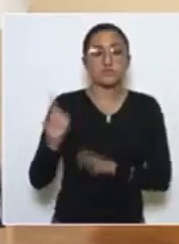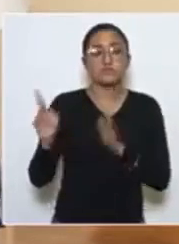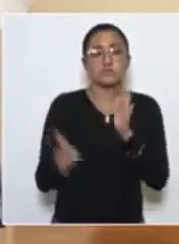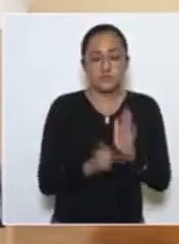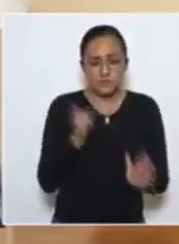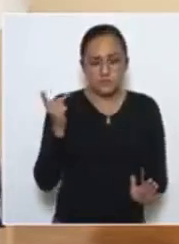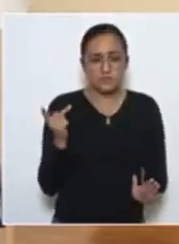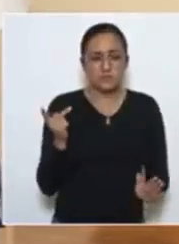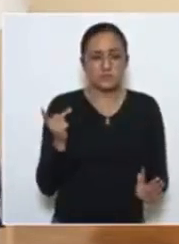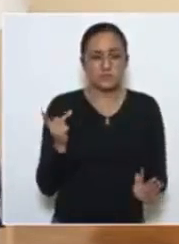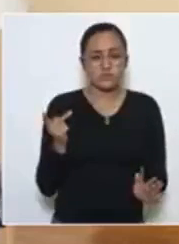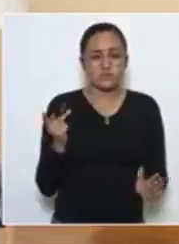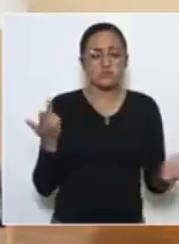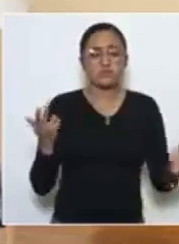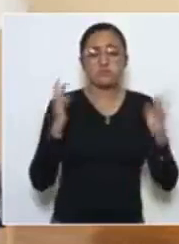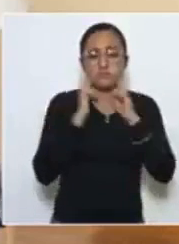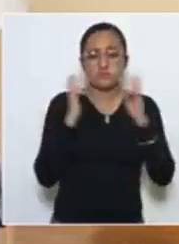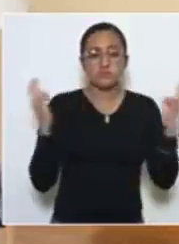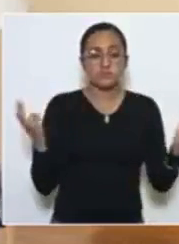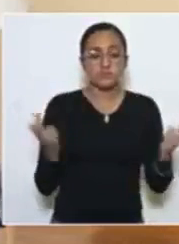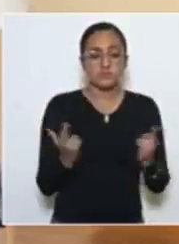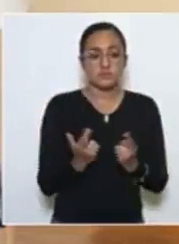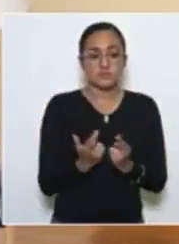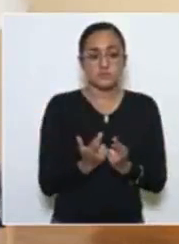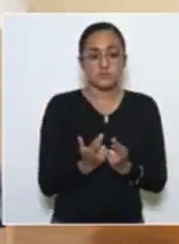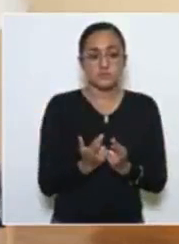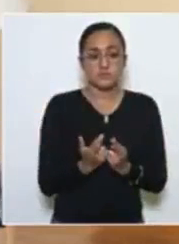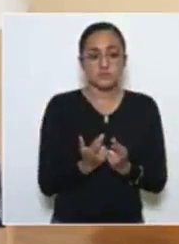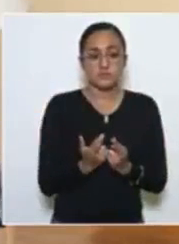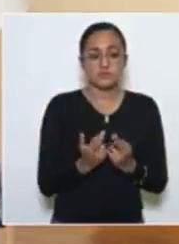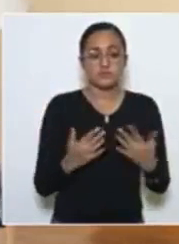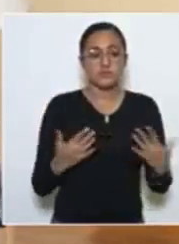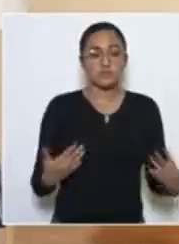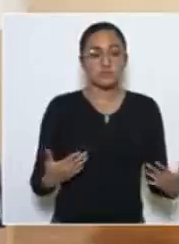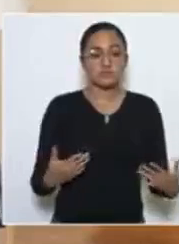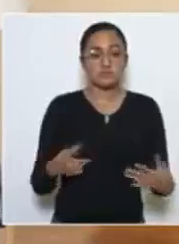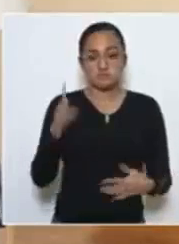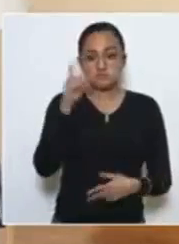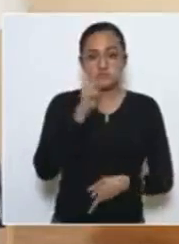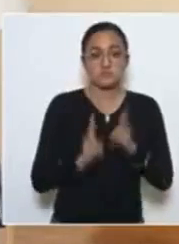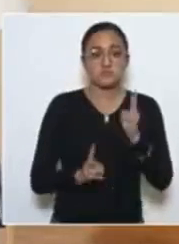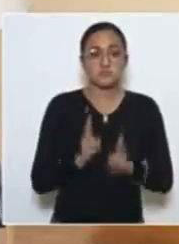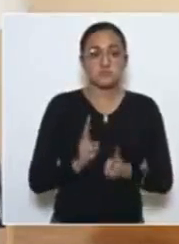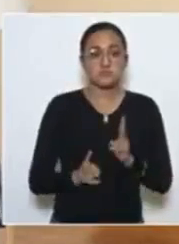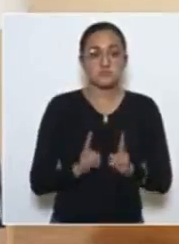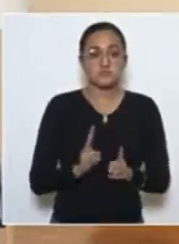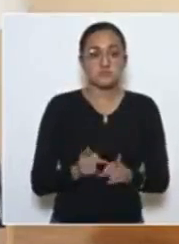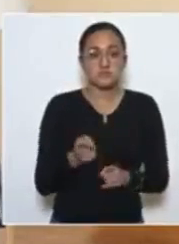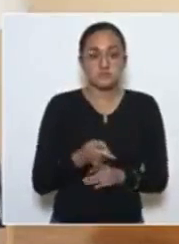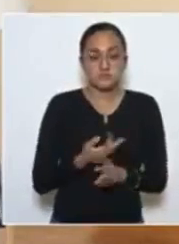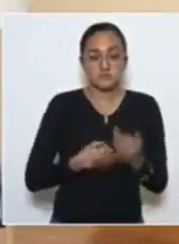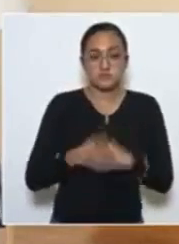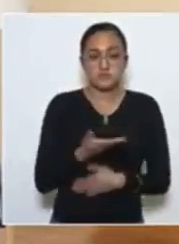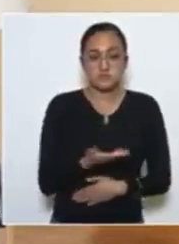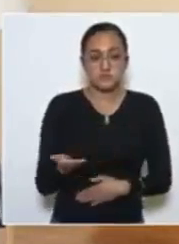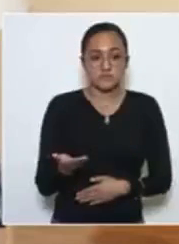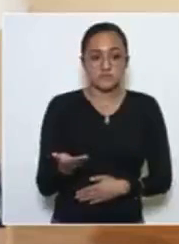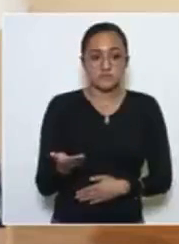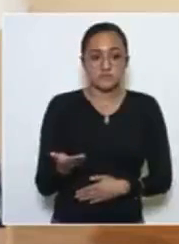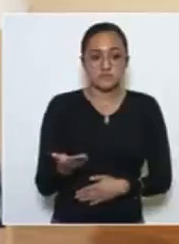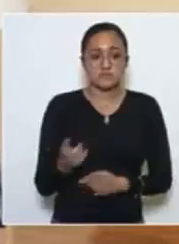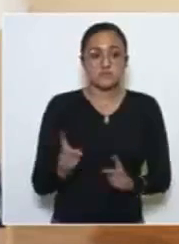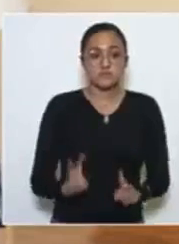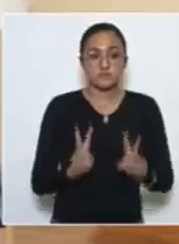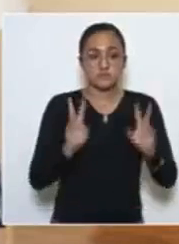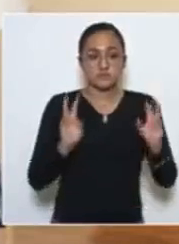a reunirse en un proceso de consulta entre ellos sobre el tema